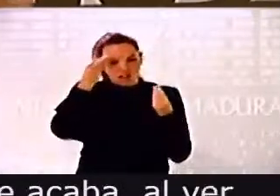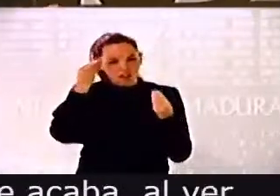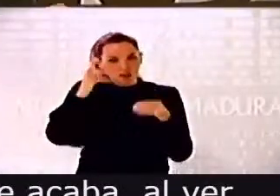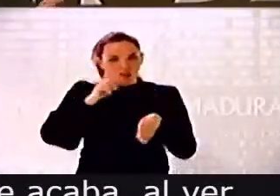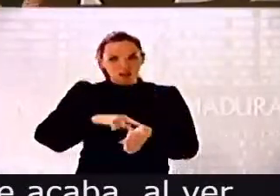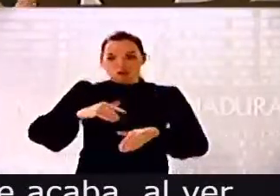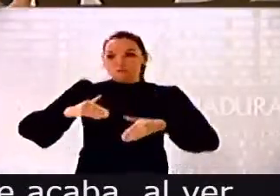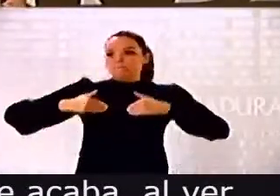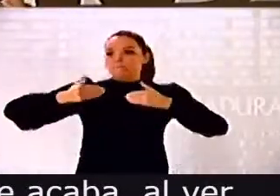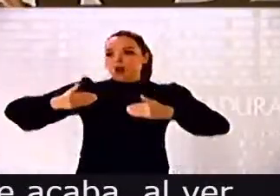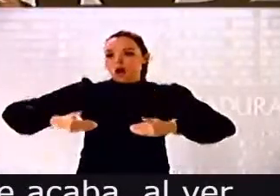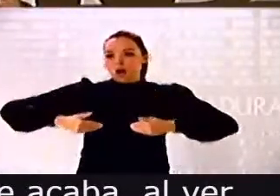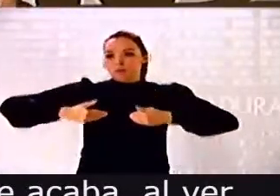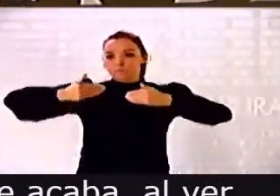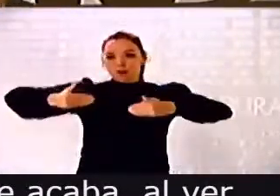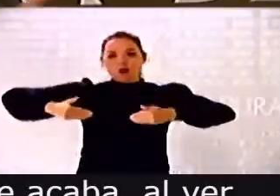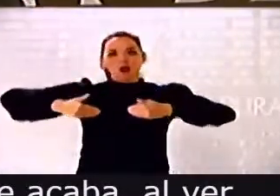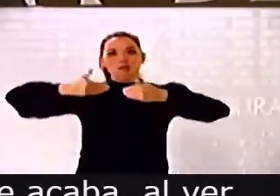en el tiempo,